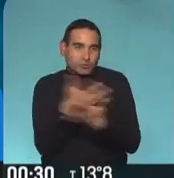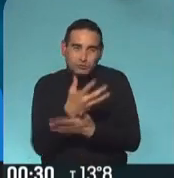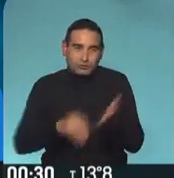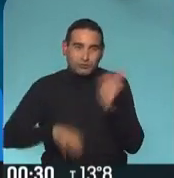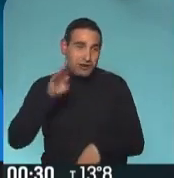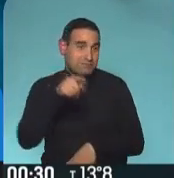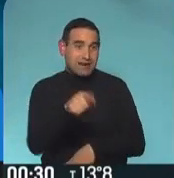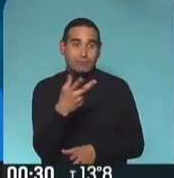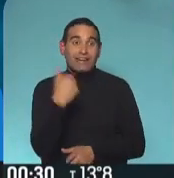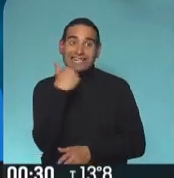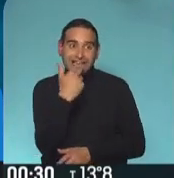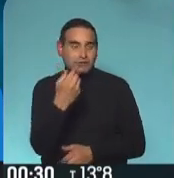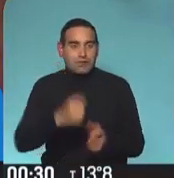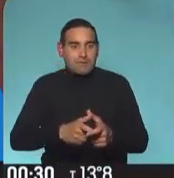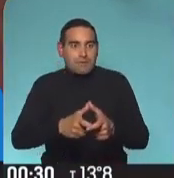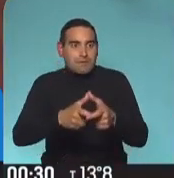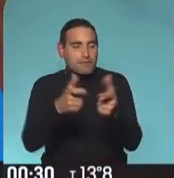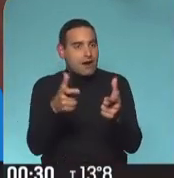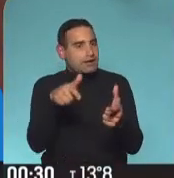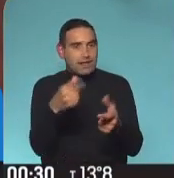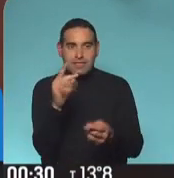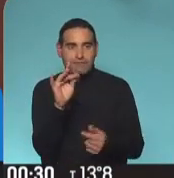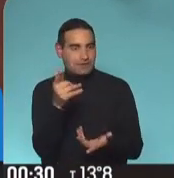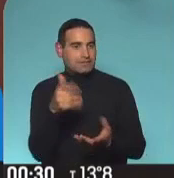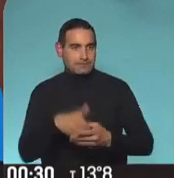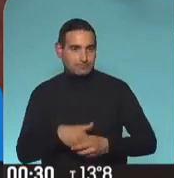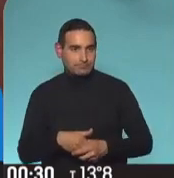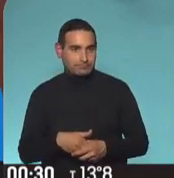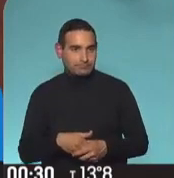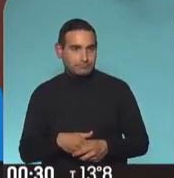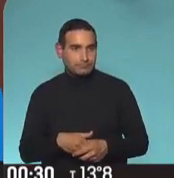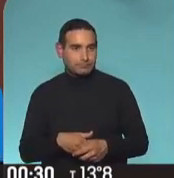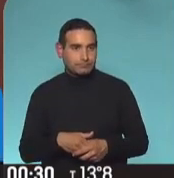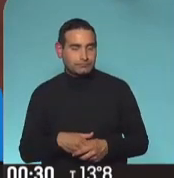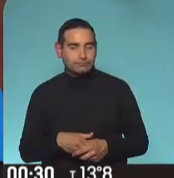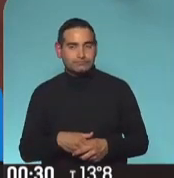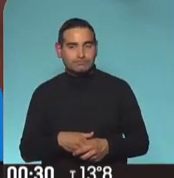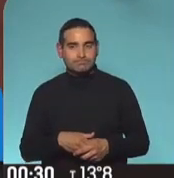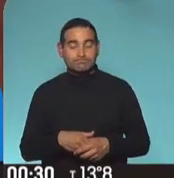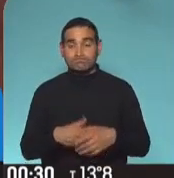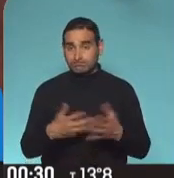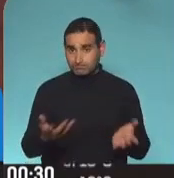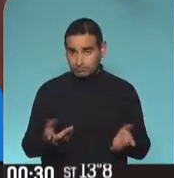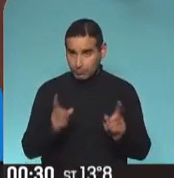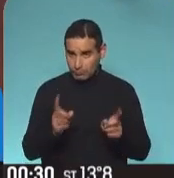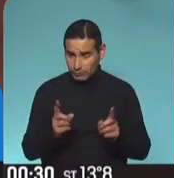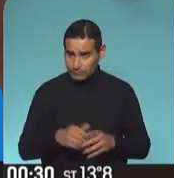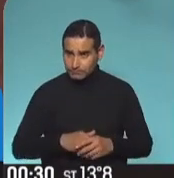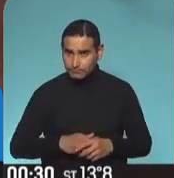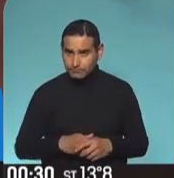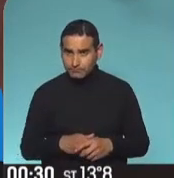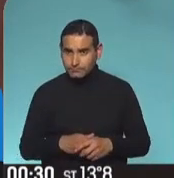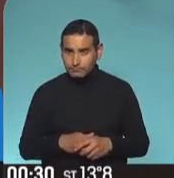tienen más hijos a cargo y por lo tanto refuerza la reproducción intergeneracional de la pobreza. Claro. Ahora, al mismo tiempo,